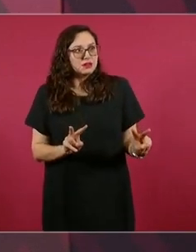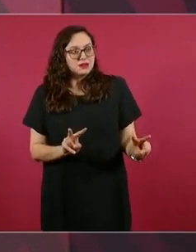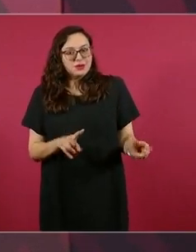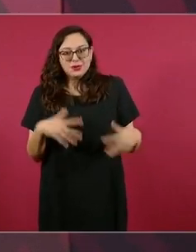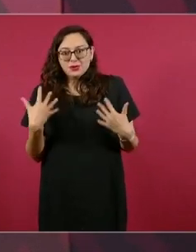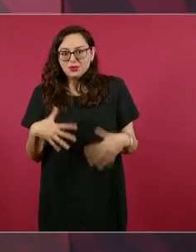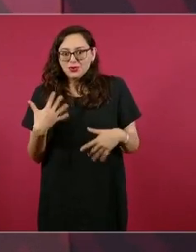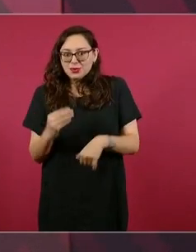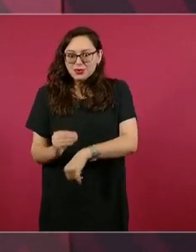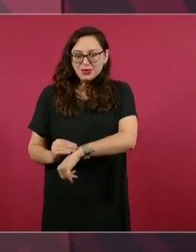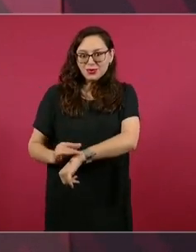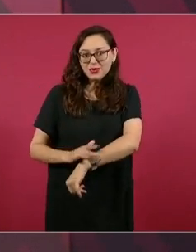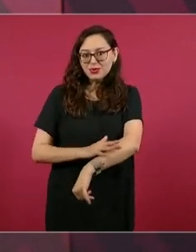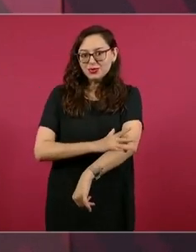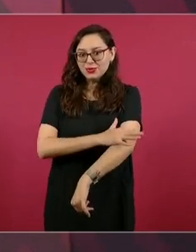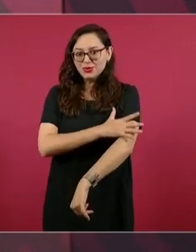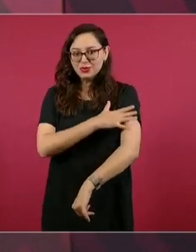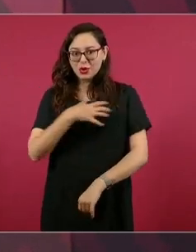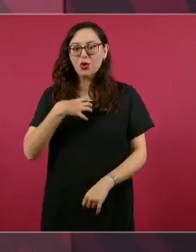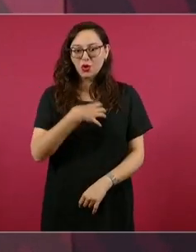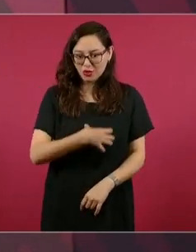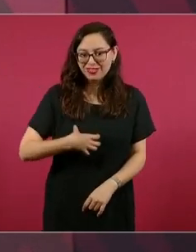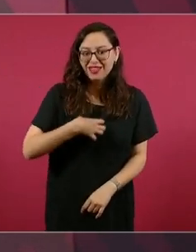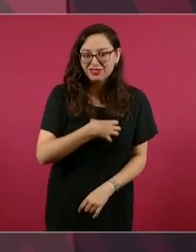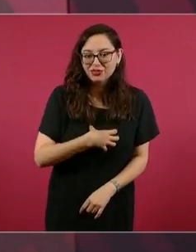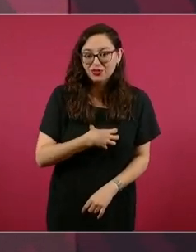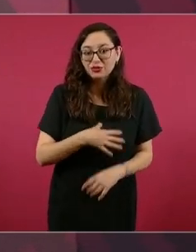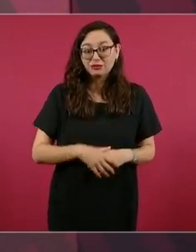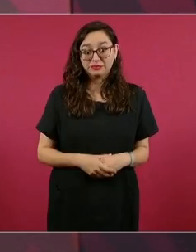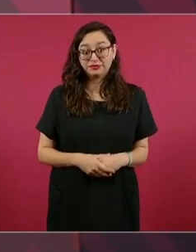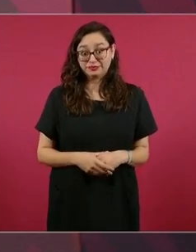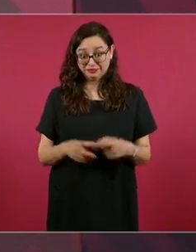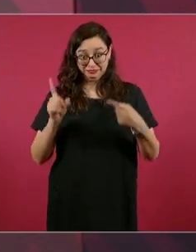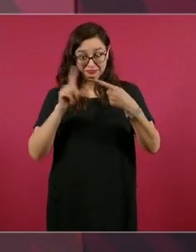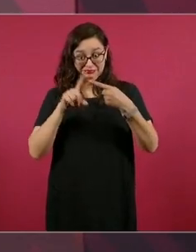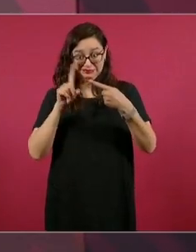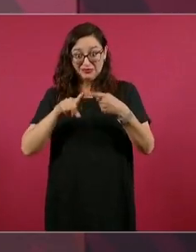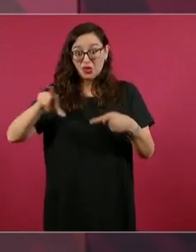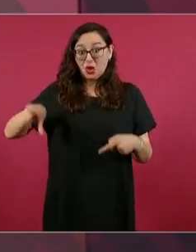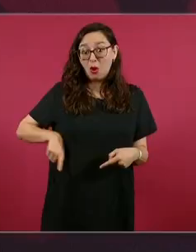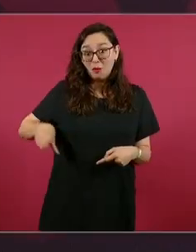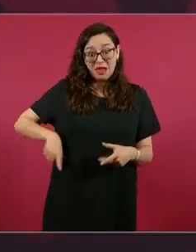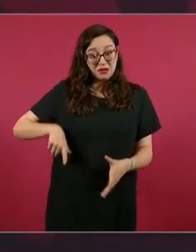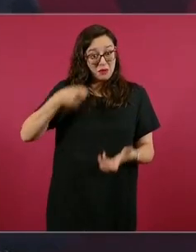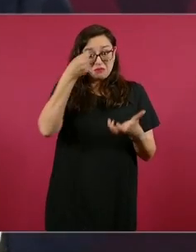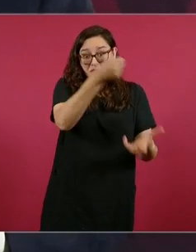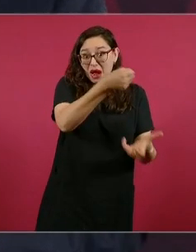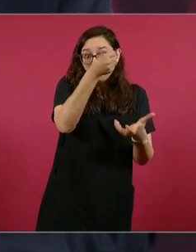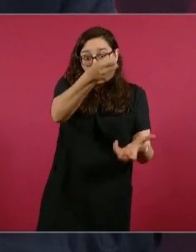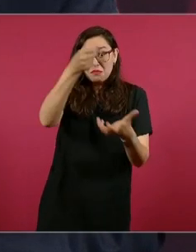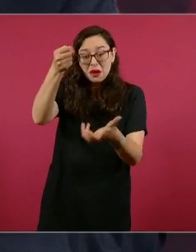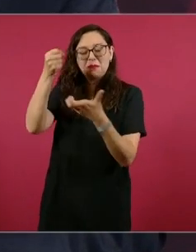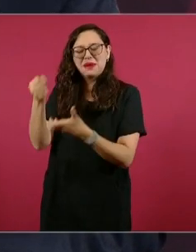Entonces, la inversión pública es importantísima.